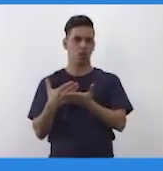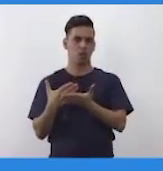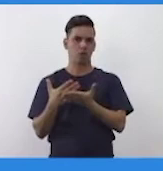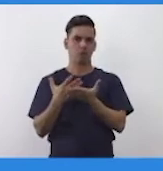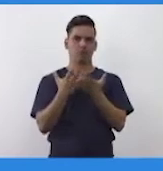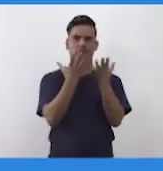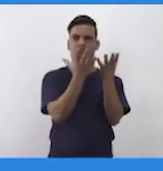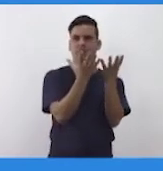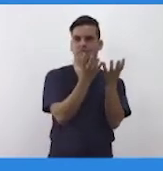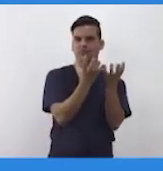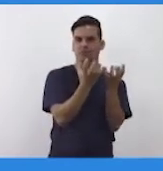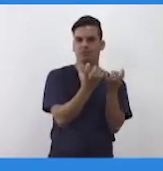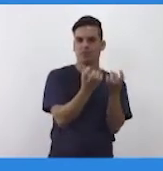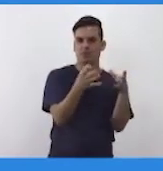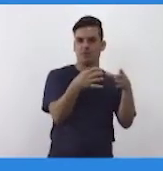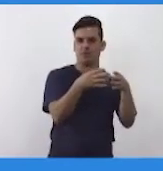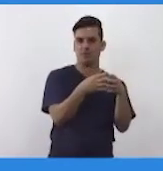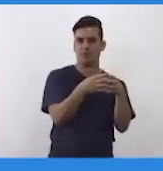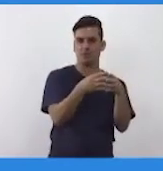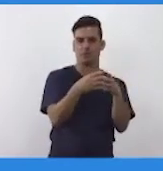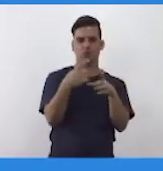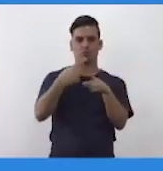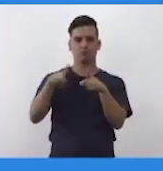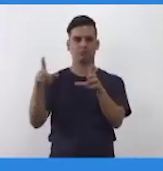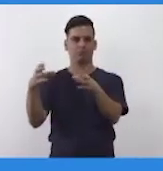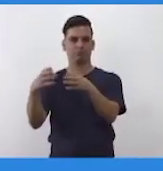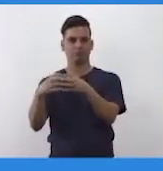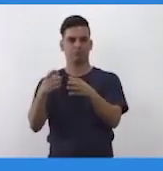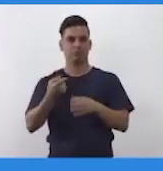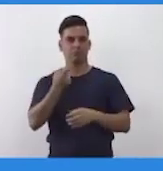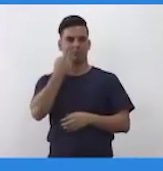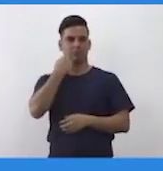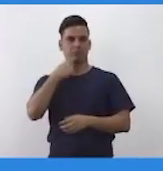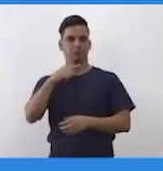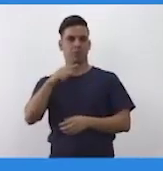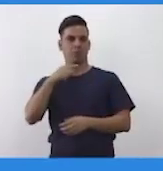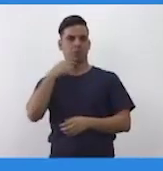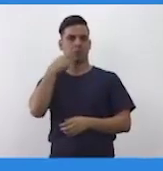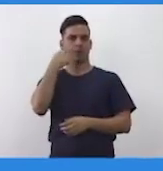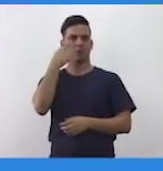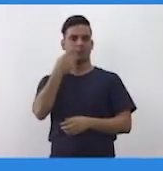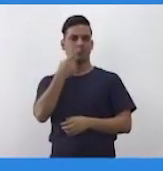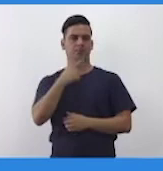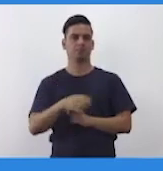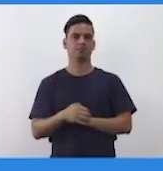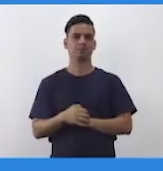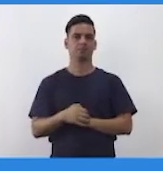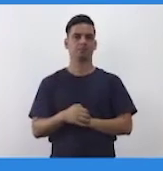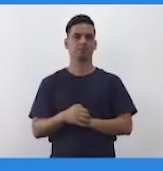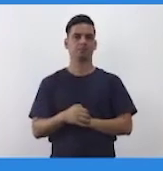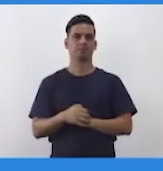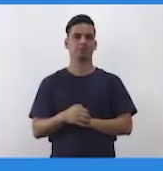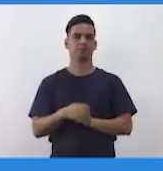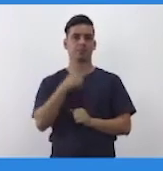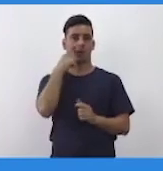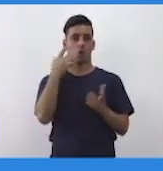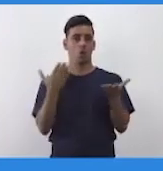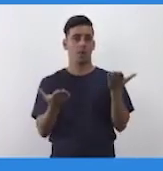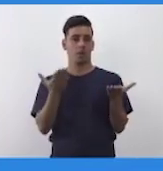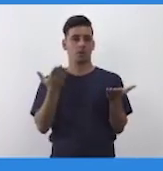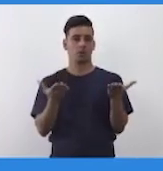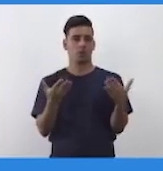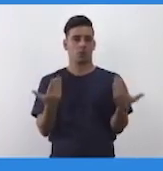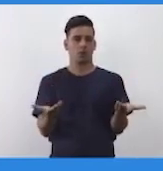y respiración aerobia. La primera comparación va a estar dada en